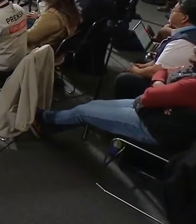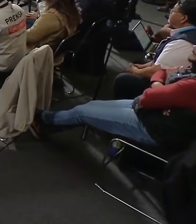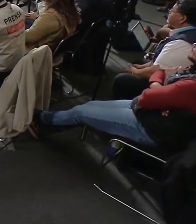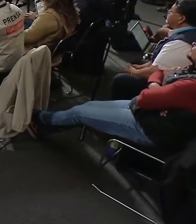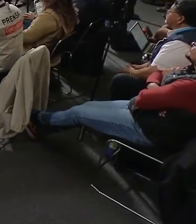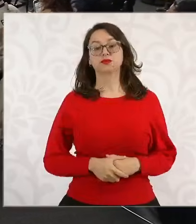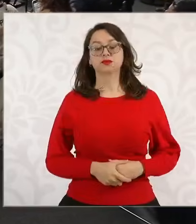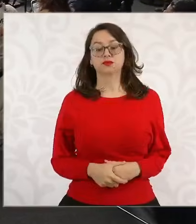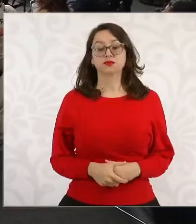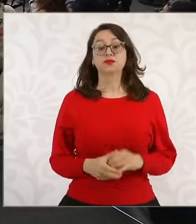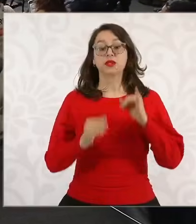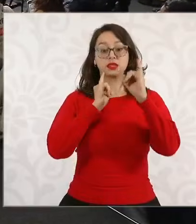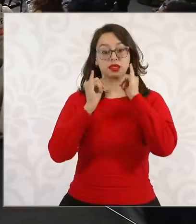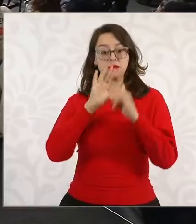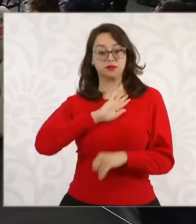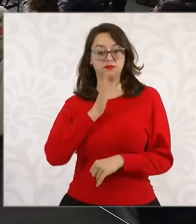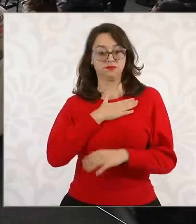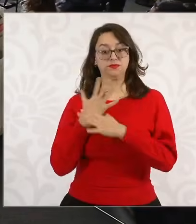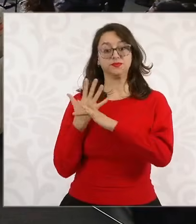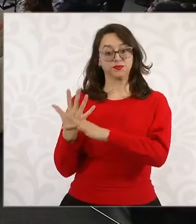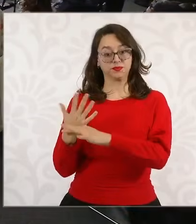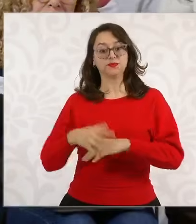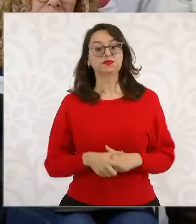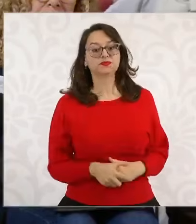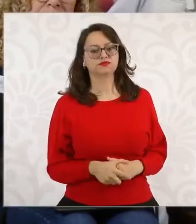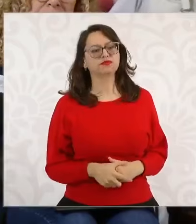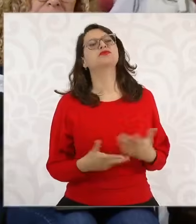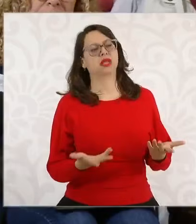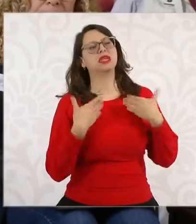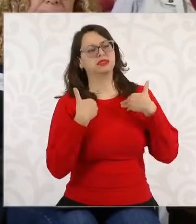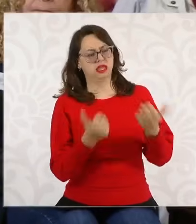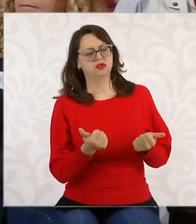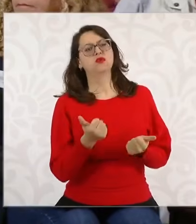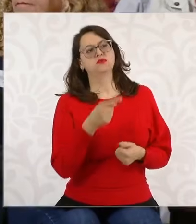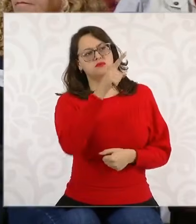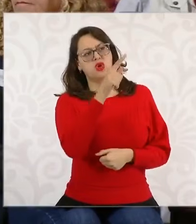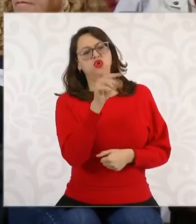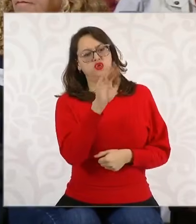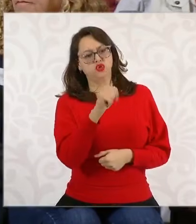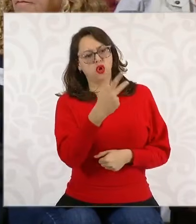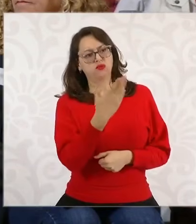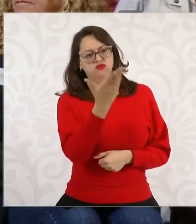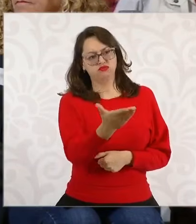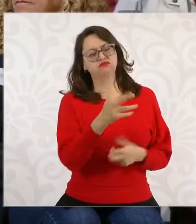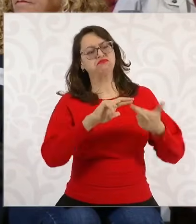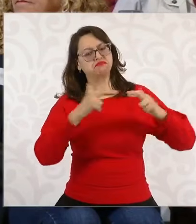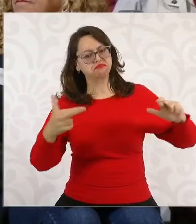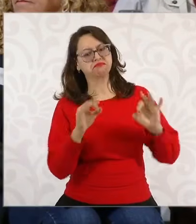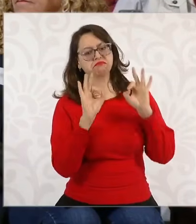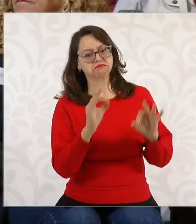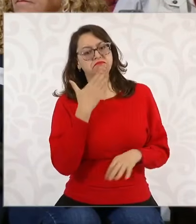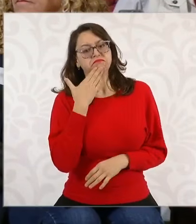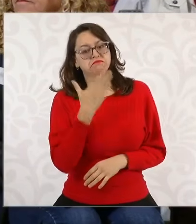Entiendo que el presidente y usted tienen una muy buena relación, pero ¿usted cree que es respeto cuando él menciona que no es usted